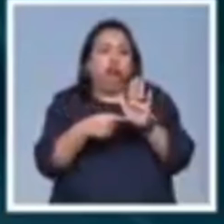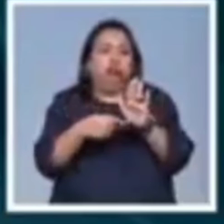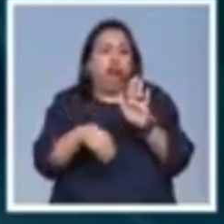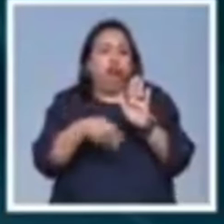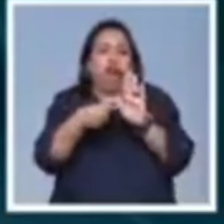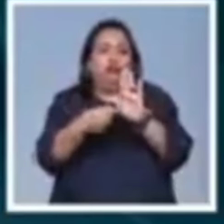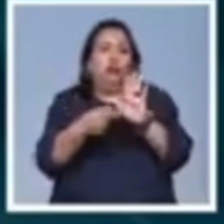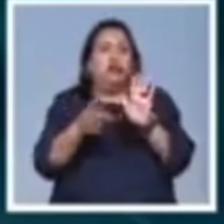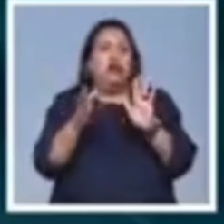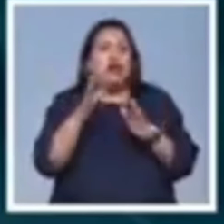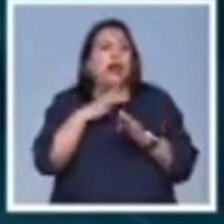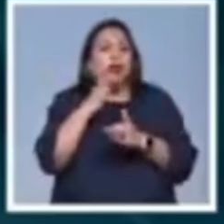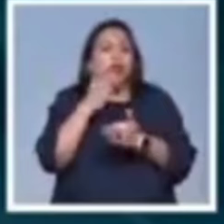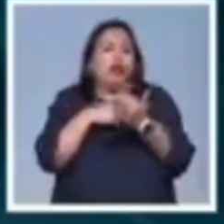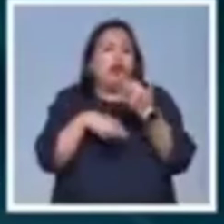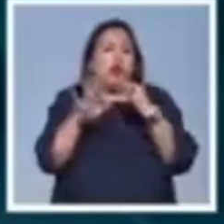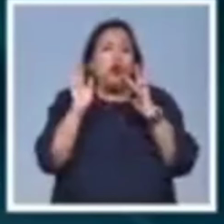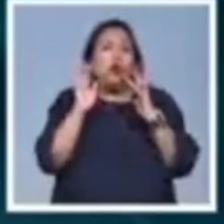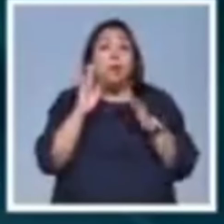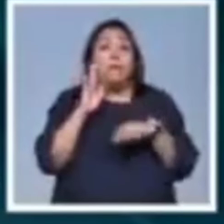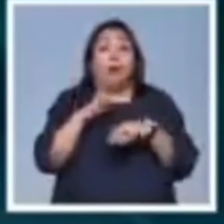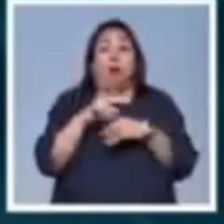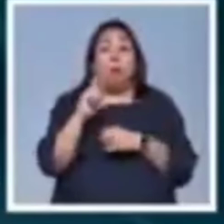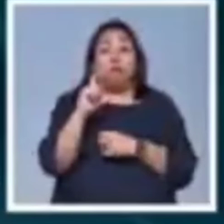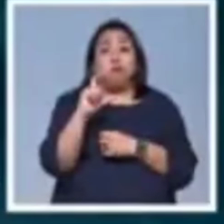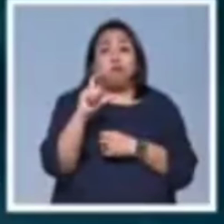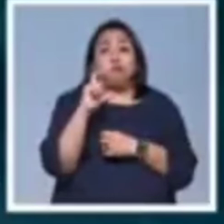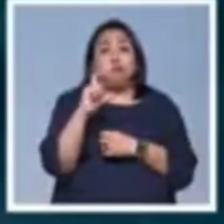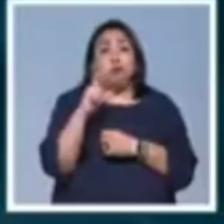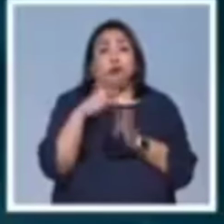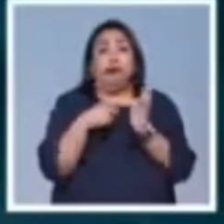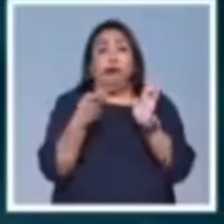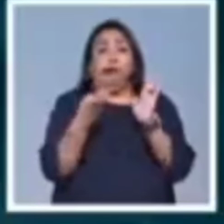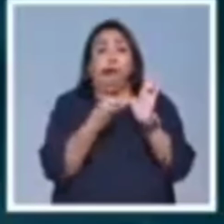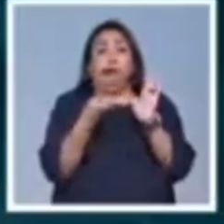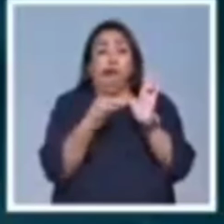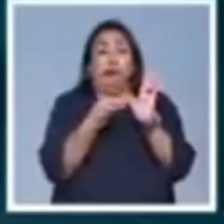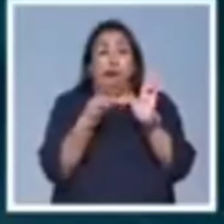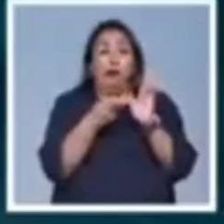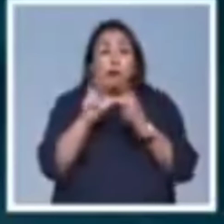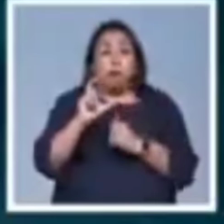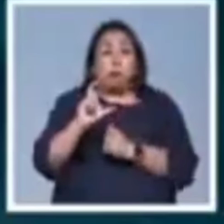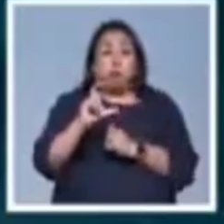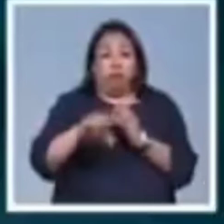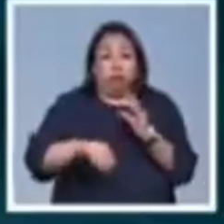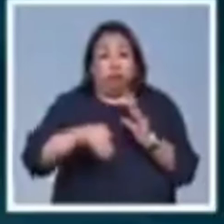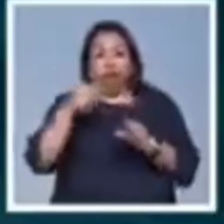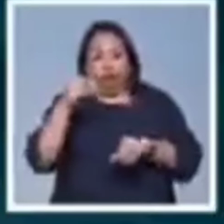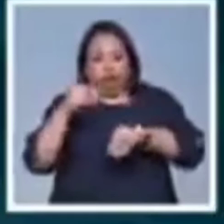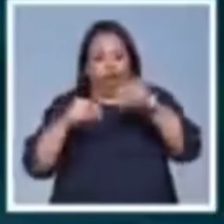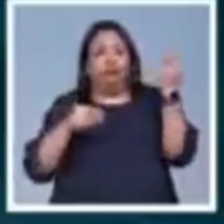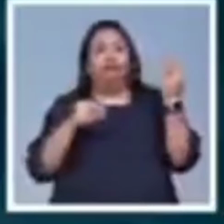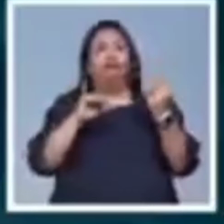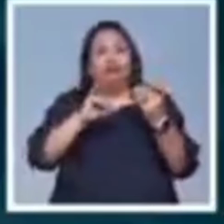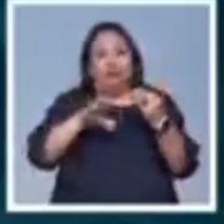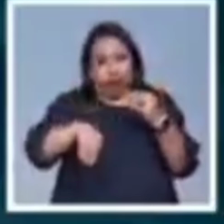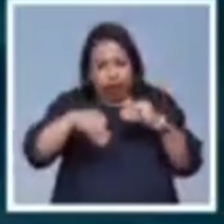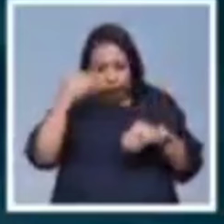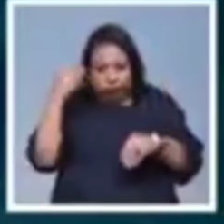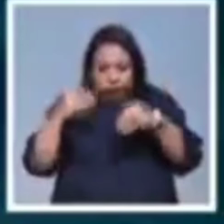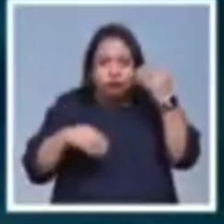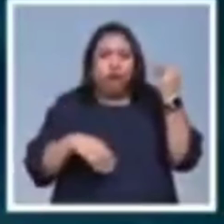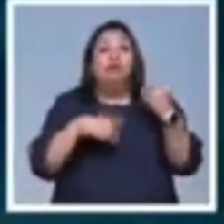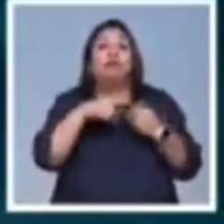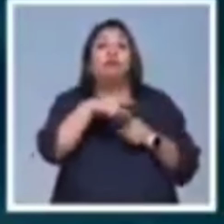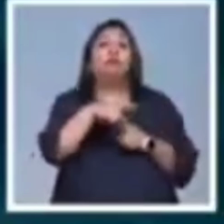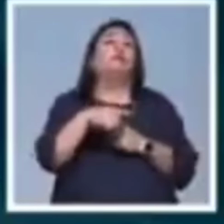está prácticamente todo. El más choncho es justamente este. Dice sacar todo. Claro, en vez de sacar todo.